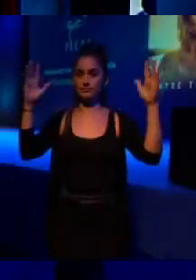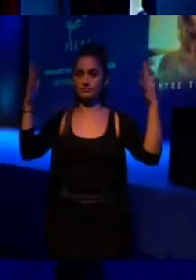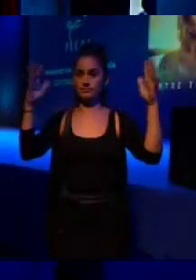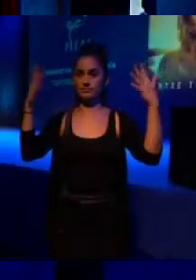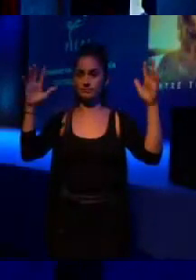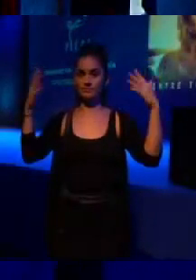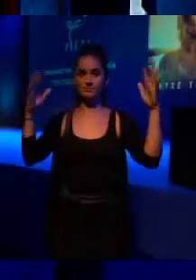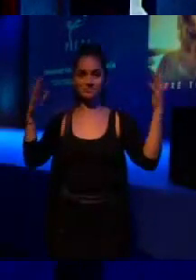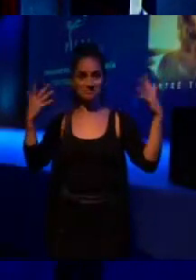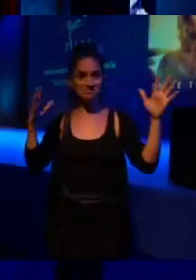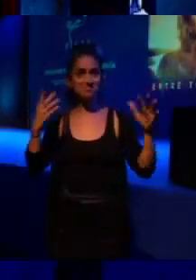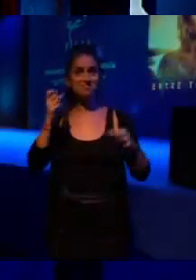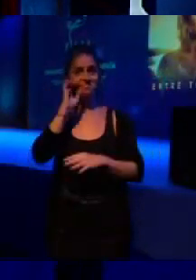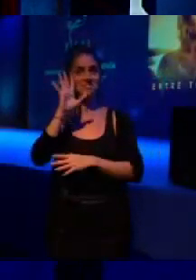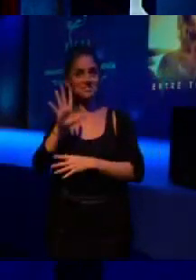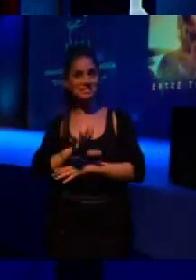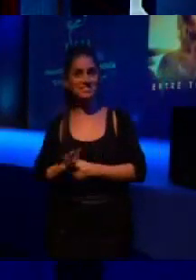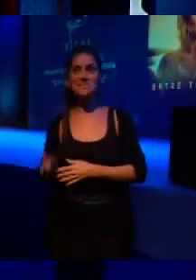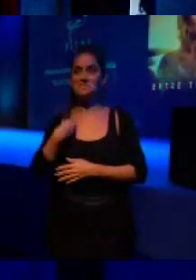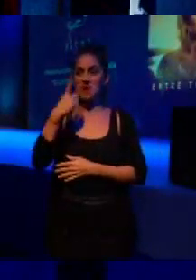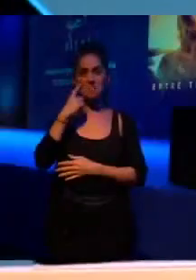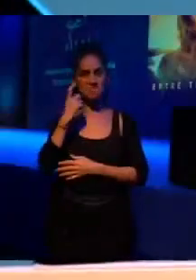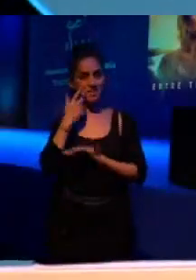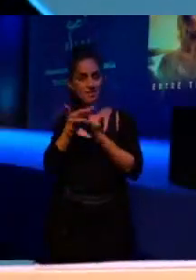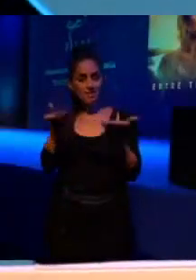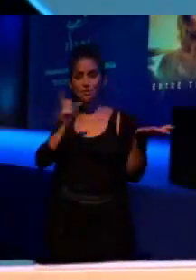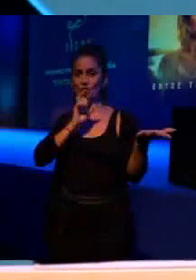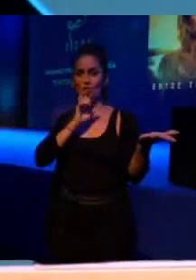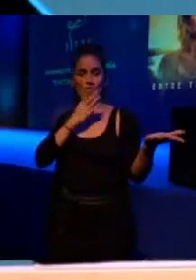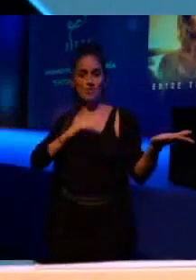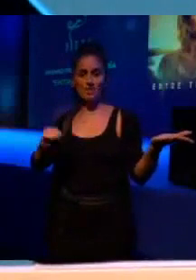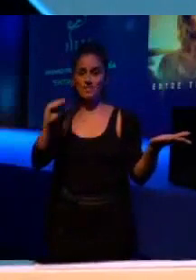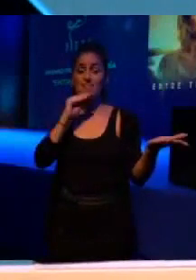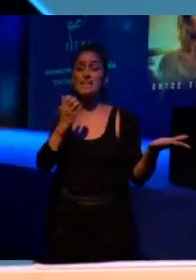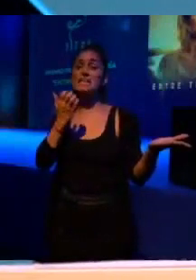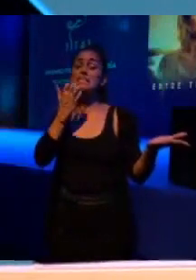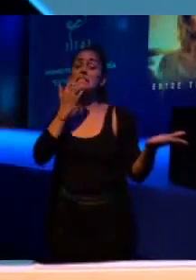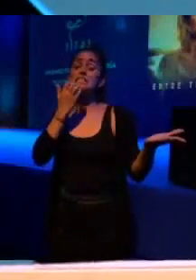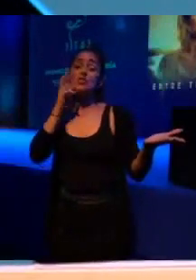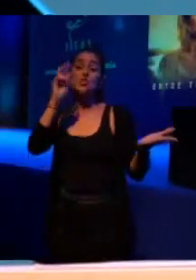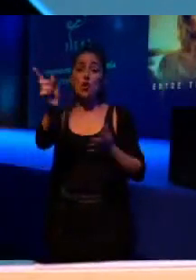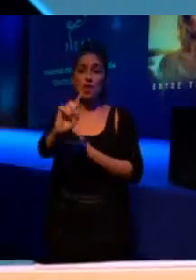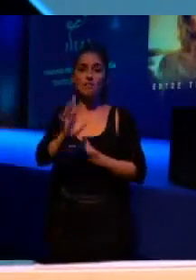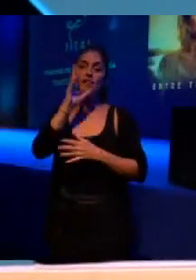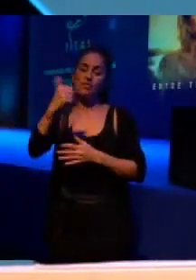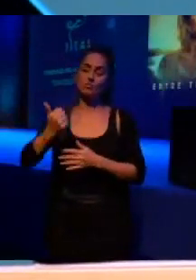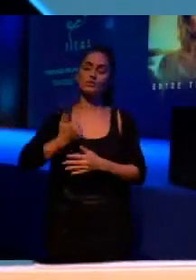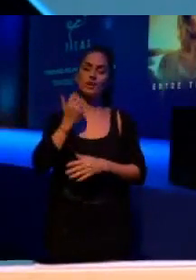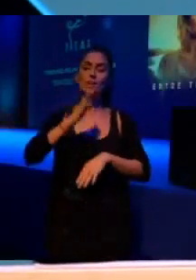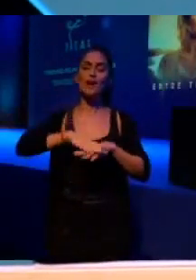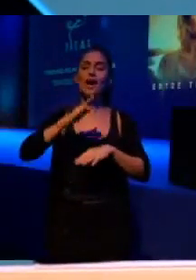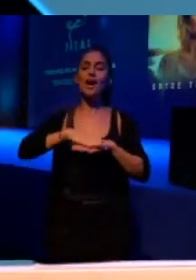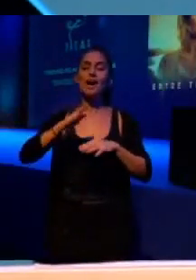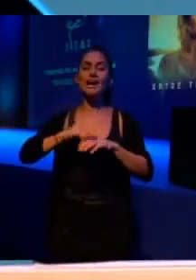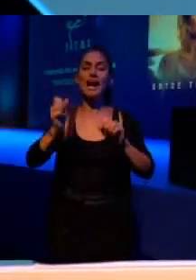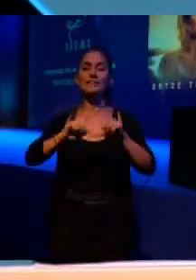Qué pinta, ¿no? Y cómo se luce Almería, madre mía, qué belleza. Quien no la haya visto en A3Player, ahora va a tener la oportunidad de hacerlo en Antena 3,